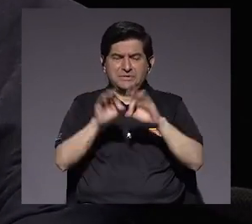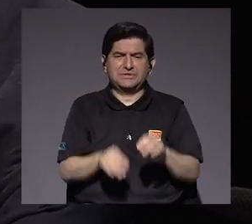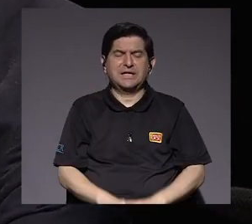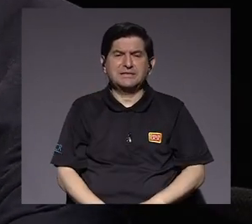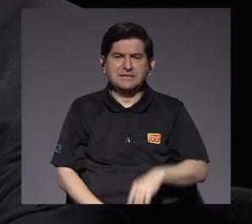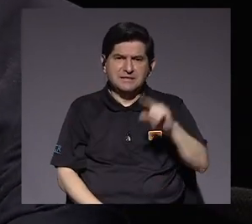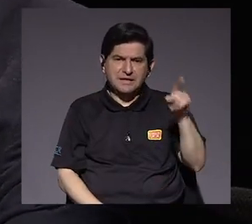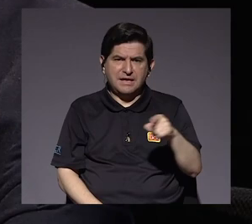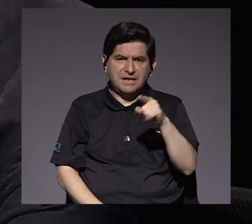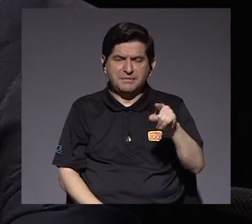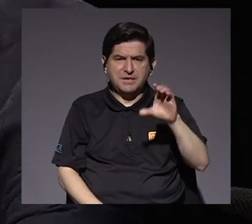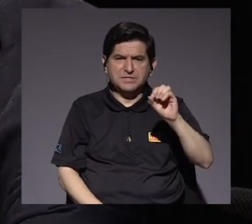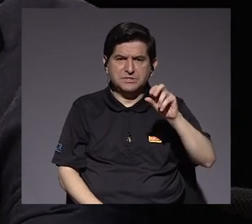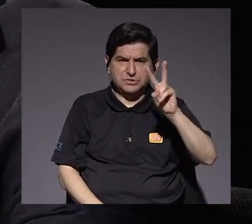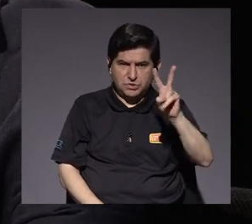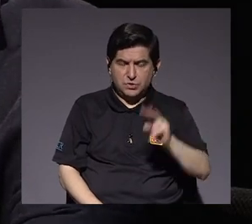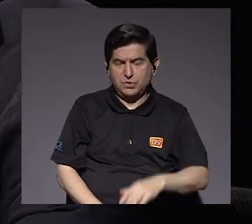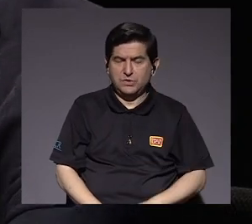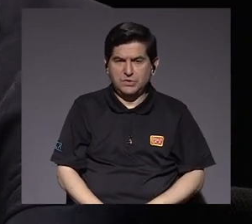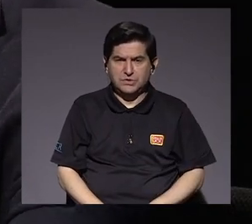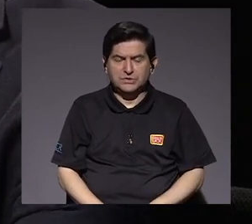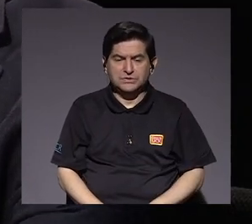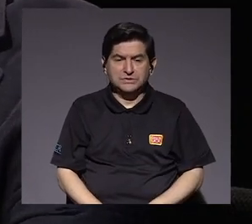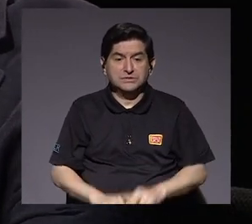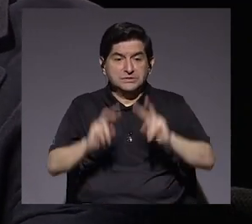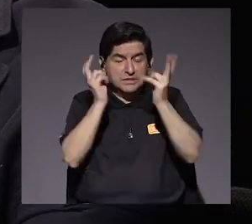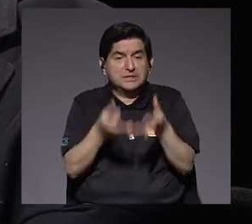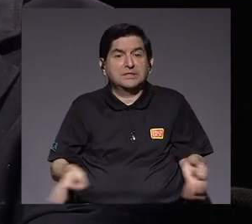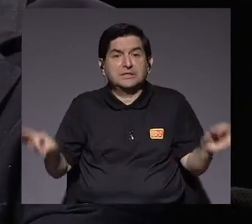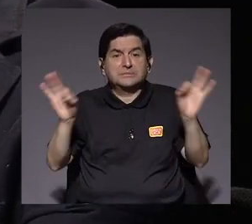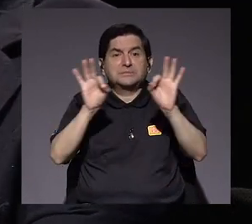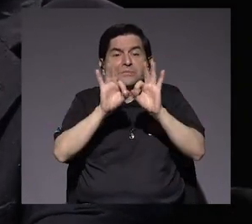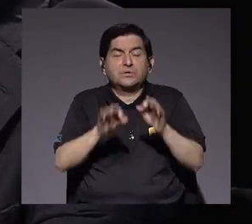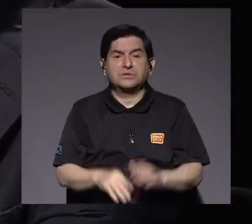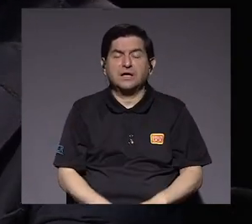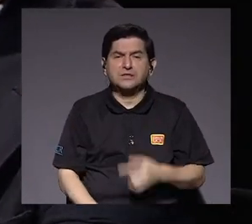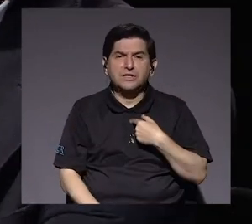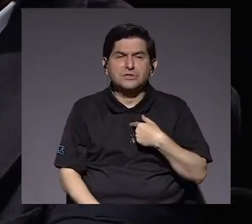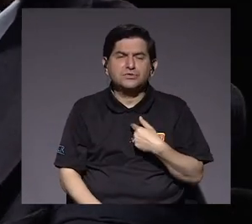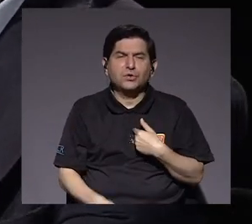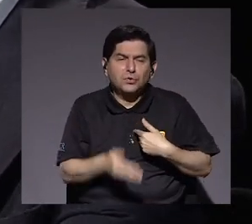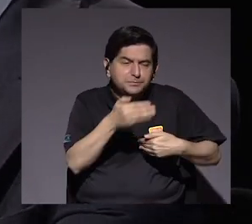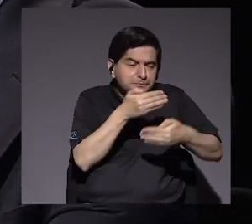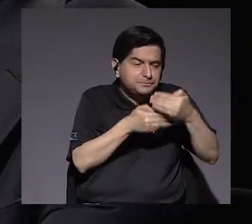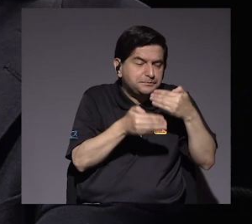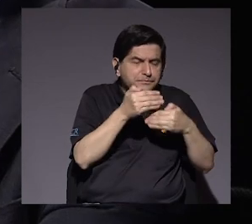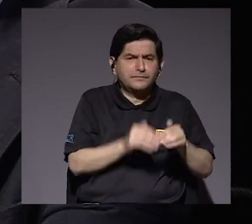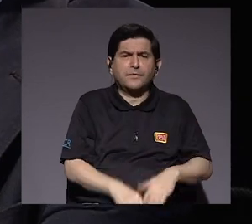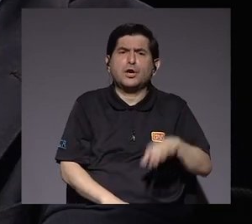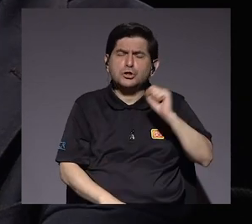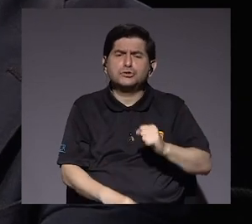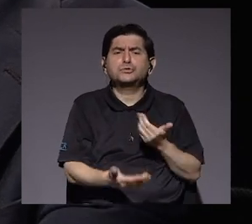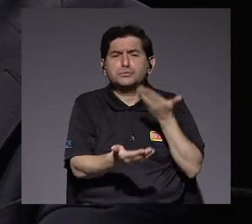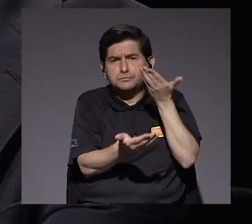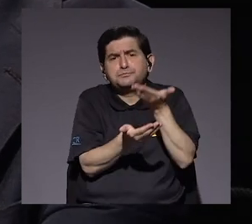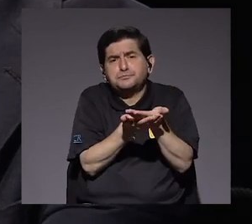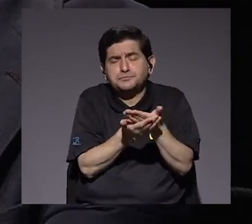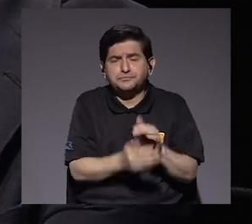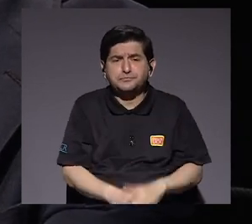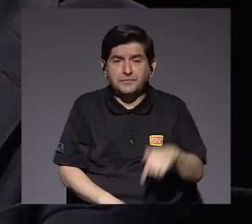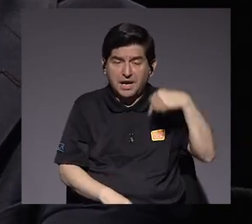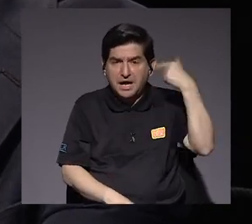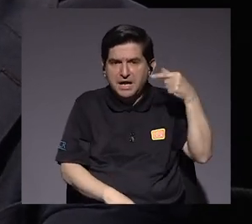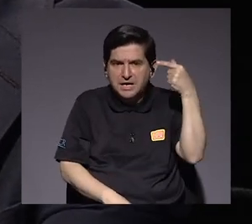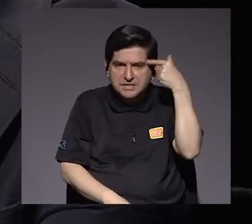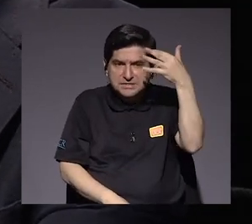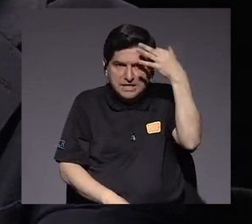el tema de descarbonización, pese a ser la... Bueno, un tema importante, y aquí voy un poquito para atrás. Sí se está planteando, por ejemplo, por